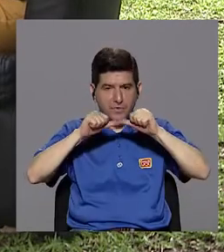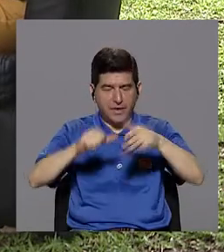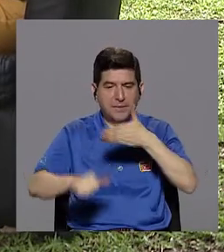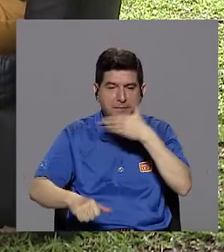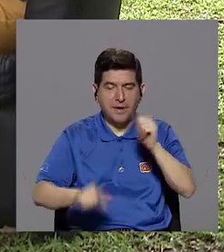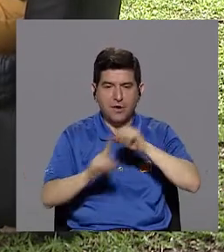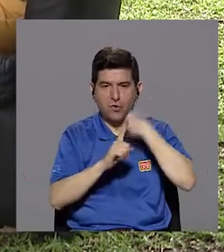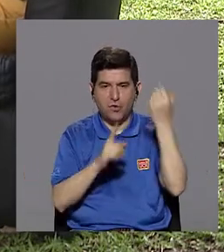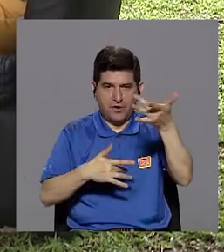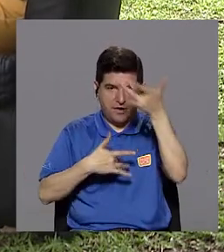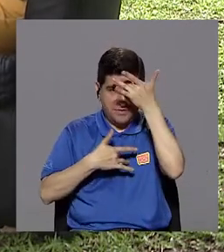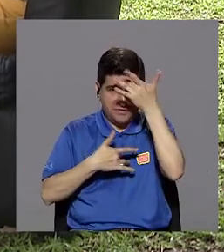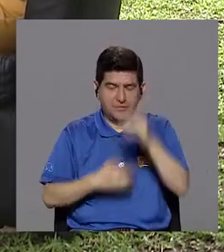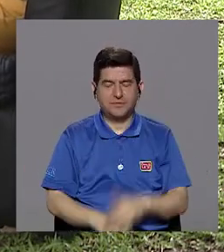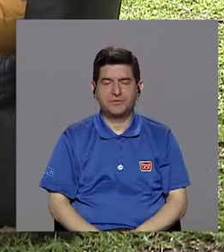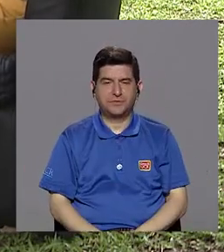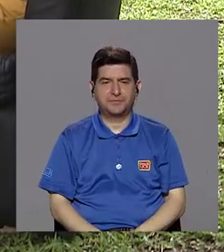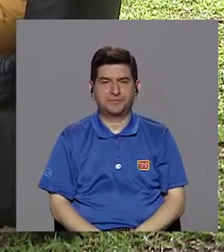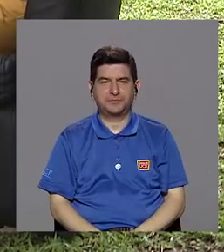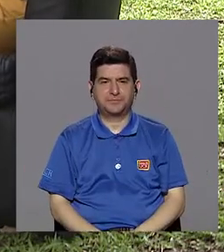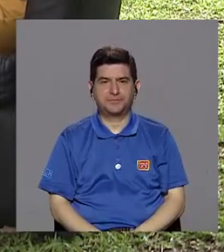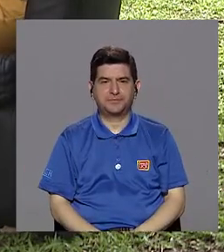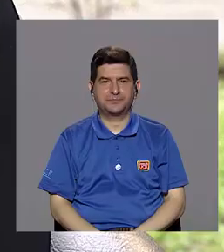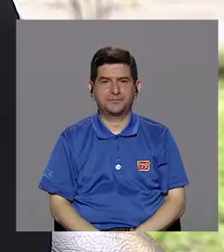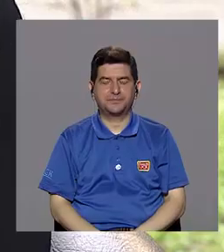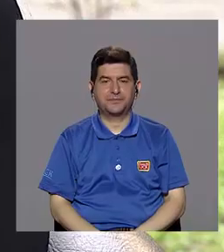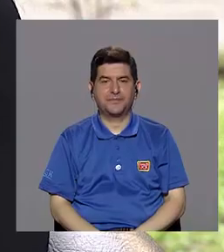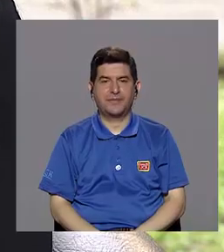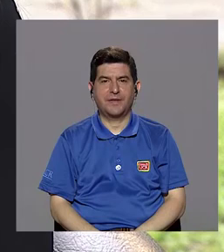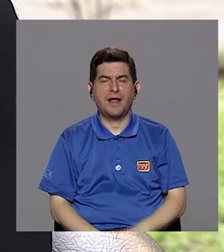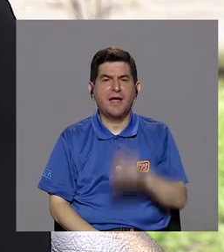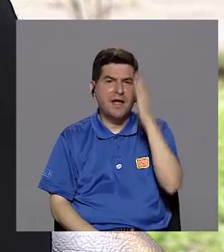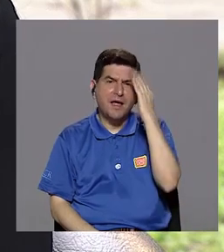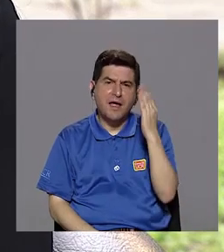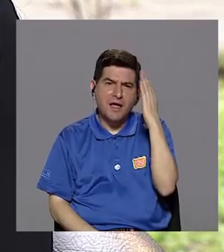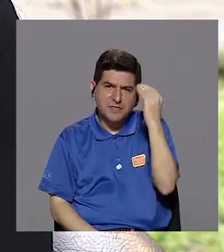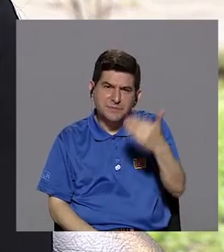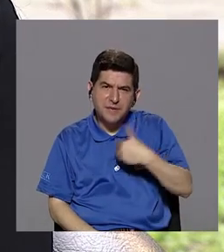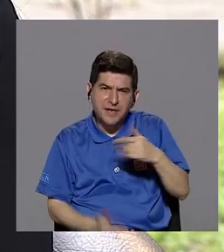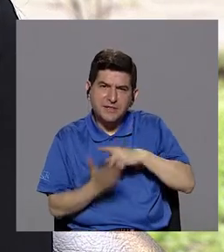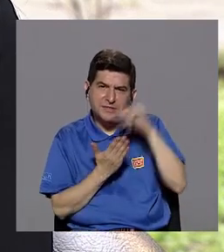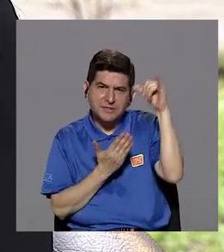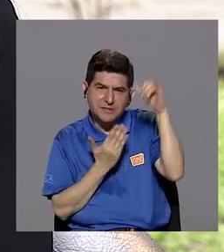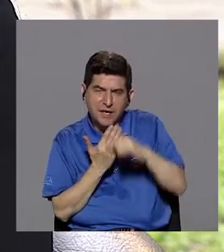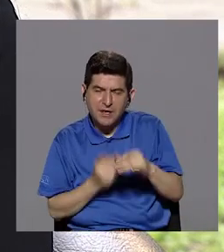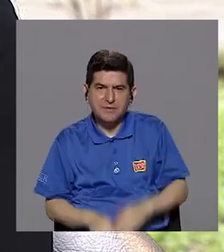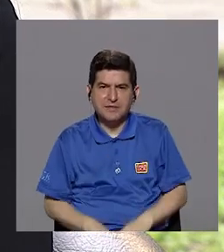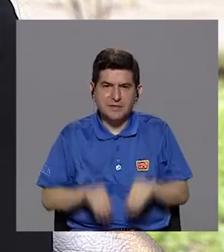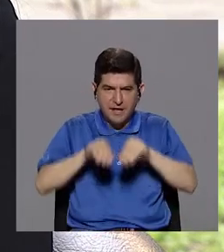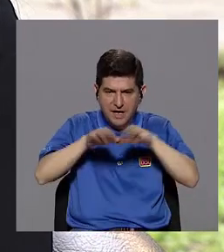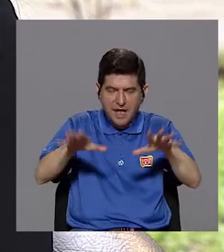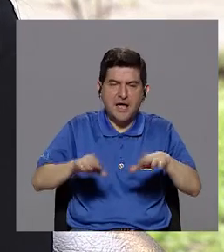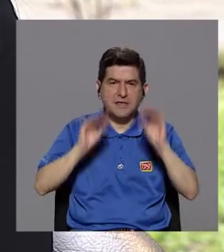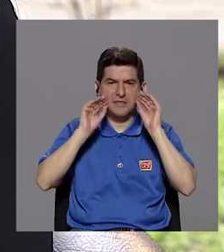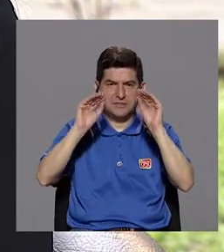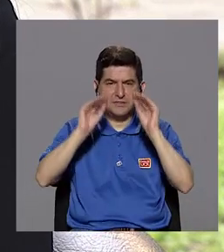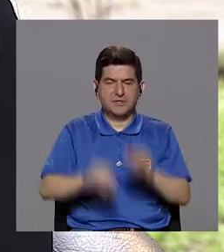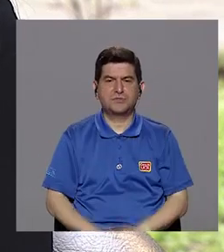mejor la enfermedad. Doctora, ¿han tenido experiencia con un proyecto de extensión docente que se